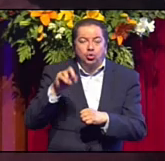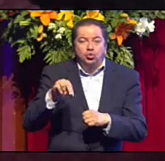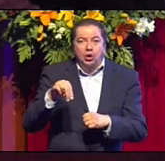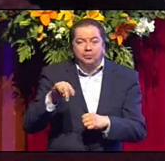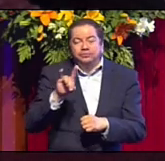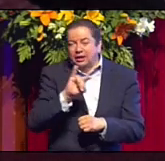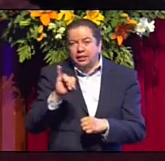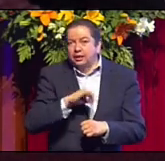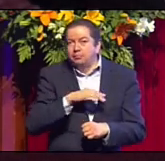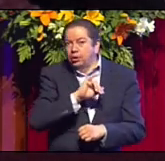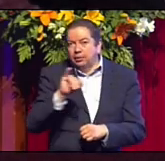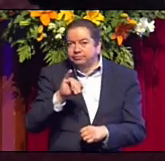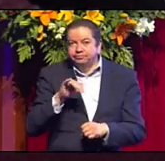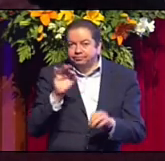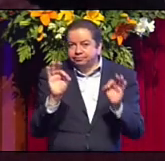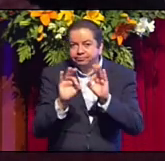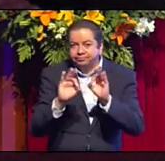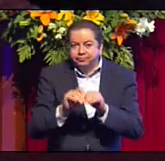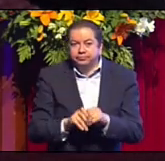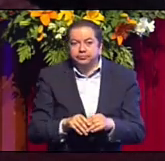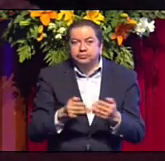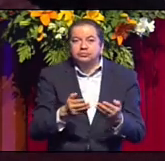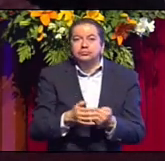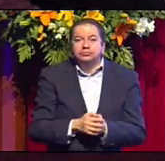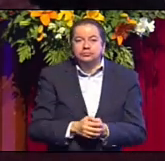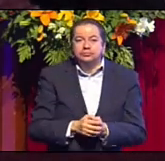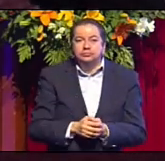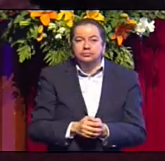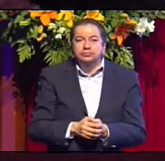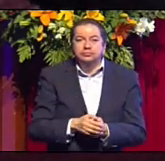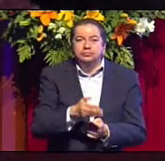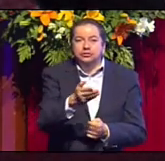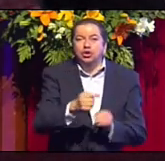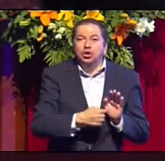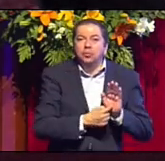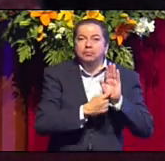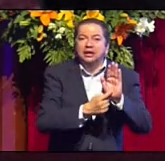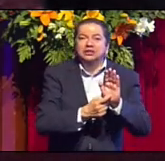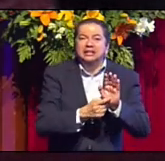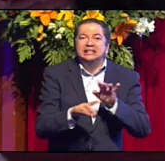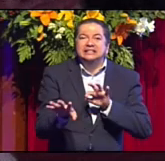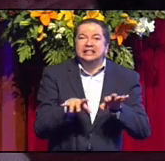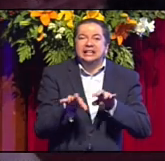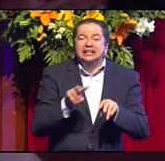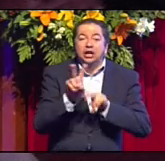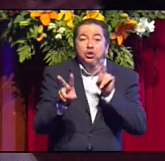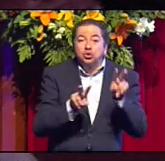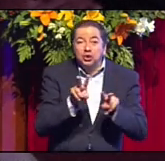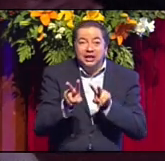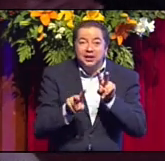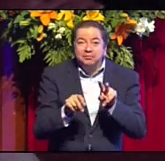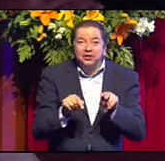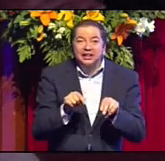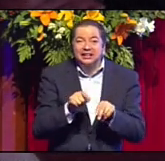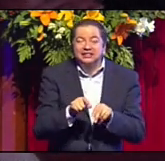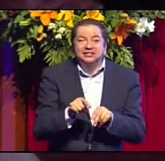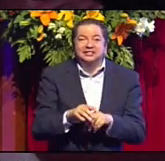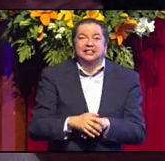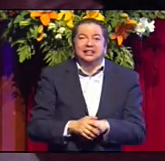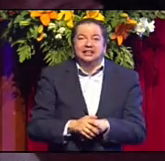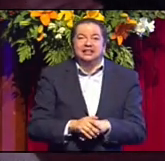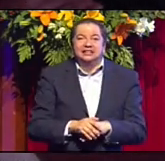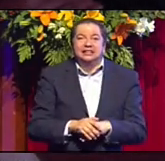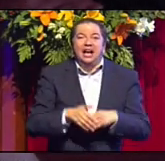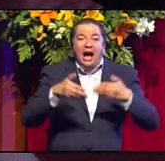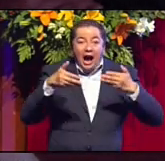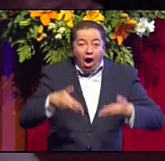que ya vamos a hablar, pero lo presentaban ahí, por favor, lo presentaban como el secretario de turismo. Eso lo fue. Hoy